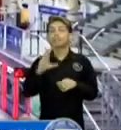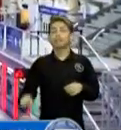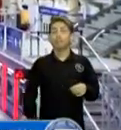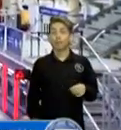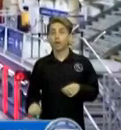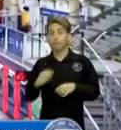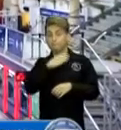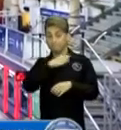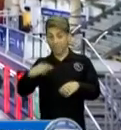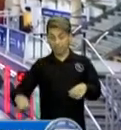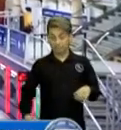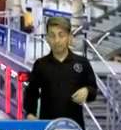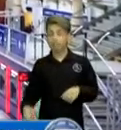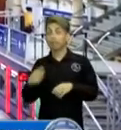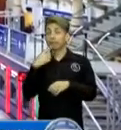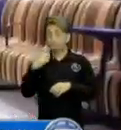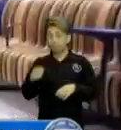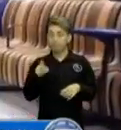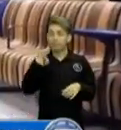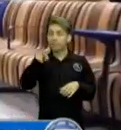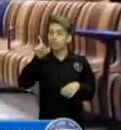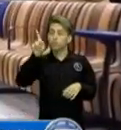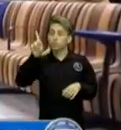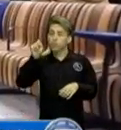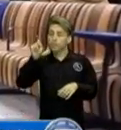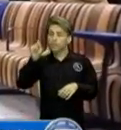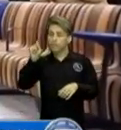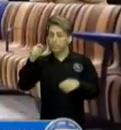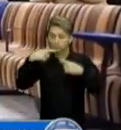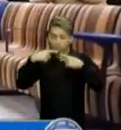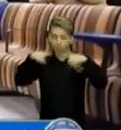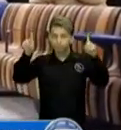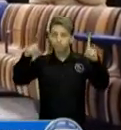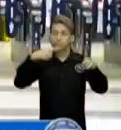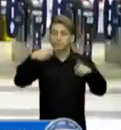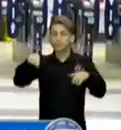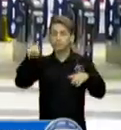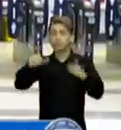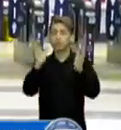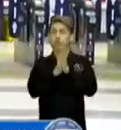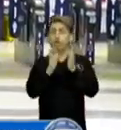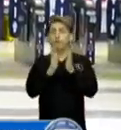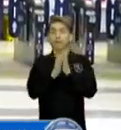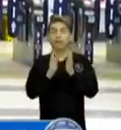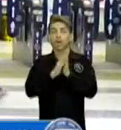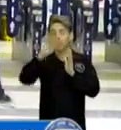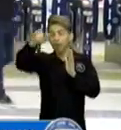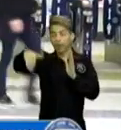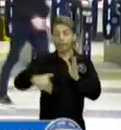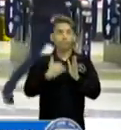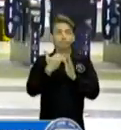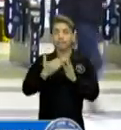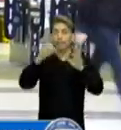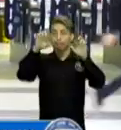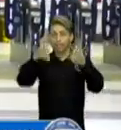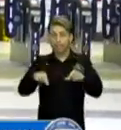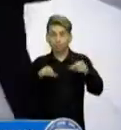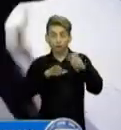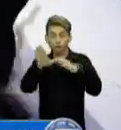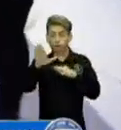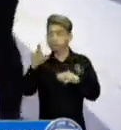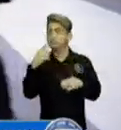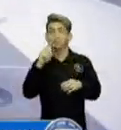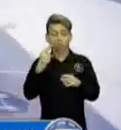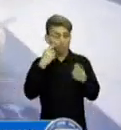anunciado a través de su cuenta de Twitter que a partir de este domingo se prohíbe el ingreso al país de cualquier persona que su itinerario de vuelo